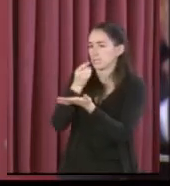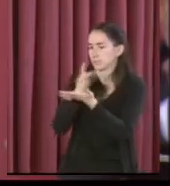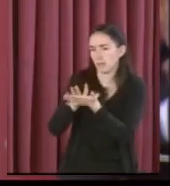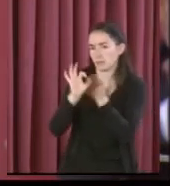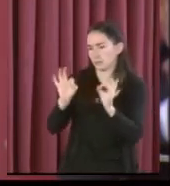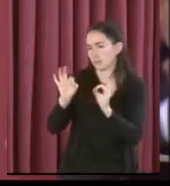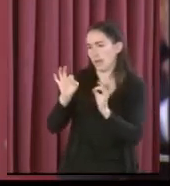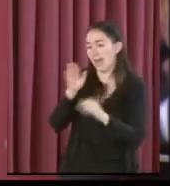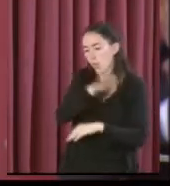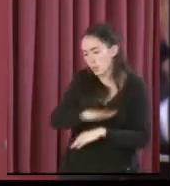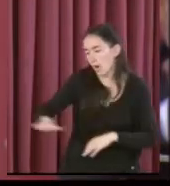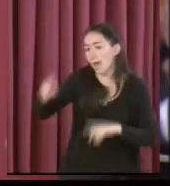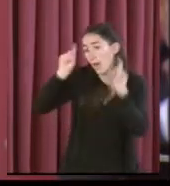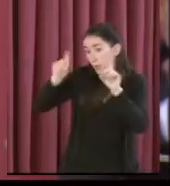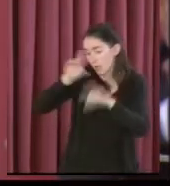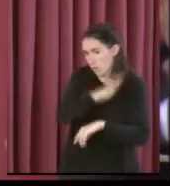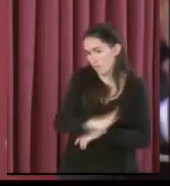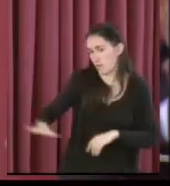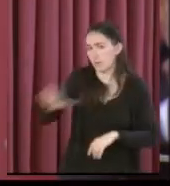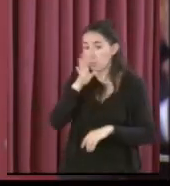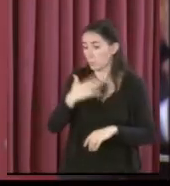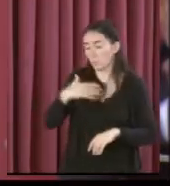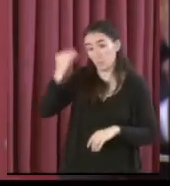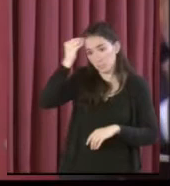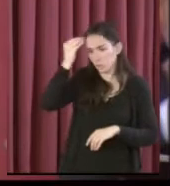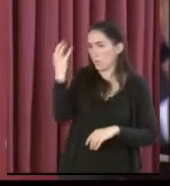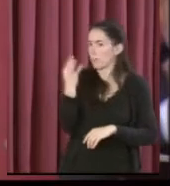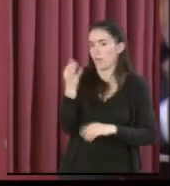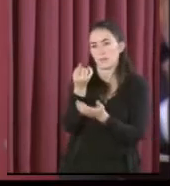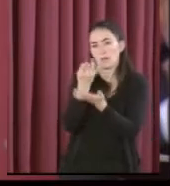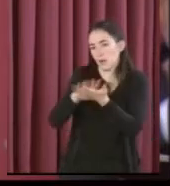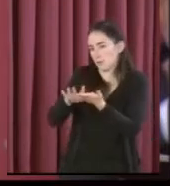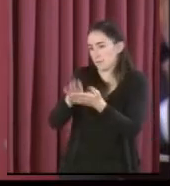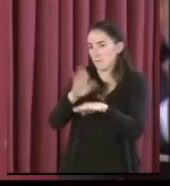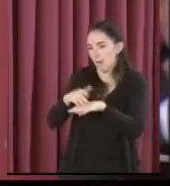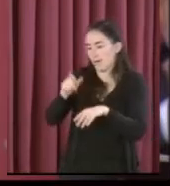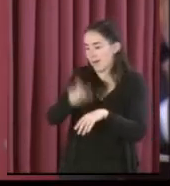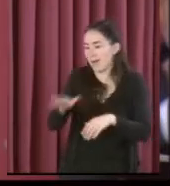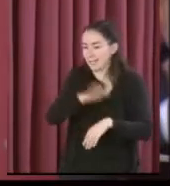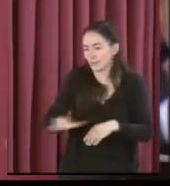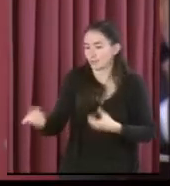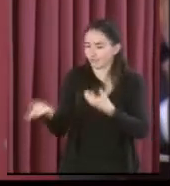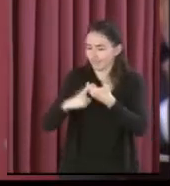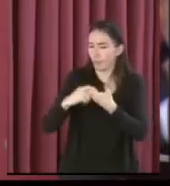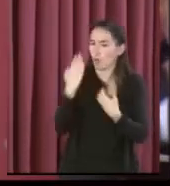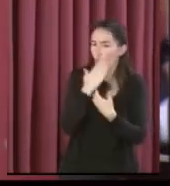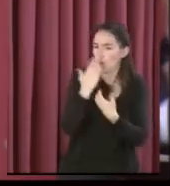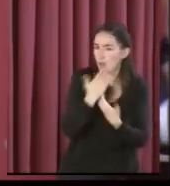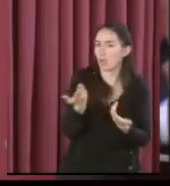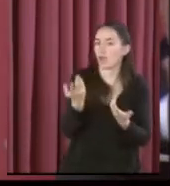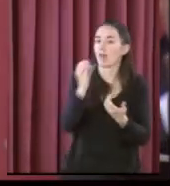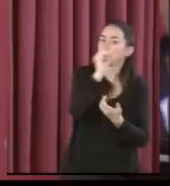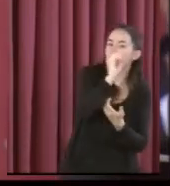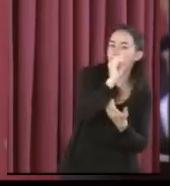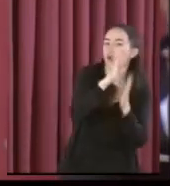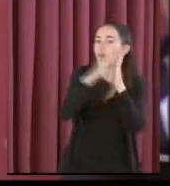que consideramos que debe de ser el objetivo final y el contexto en el que se enmarca el apoyo a la familia en la educación de 0 a